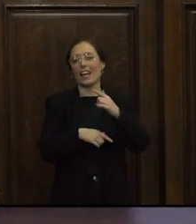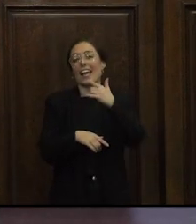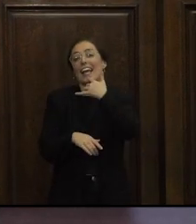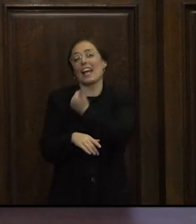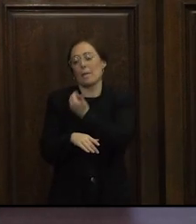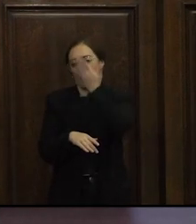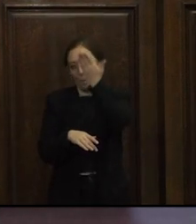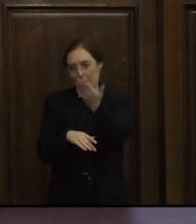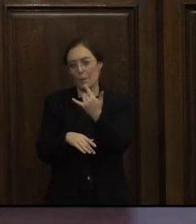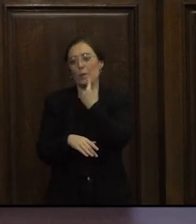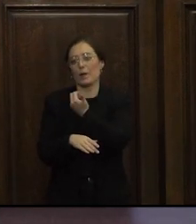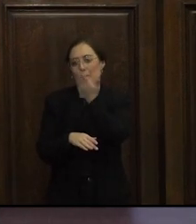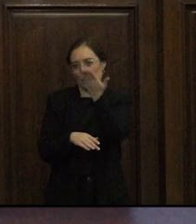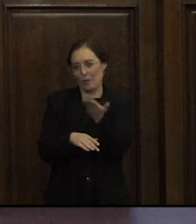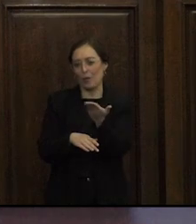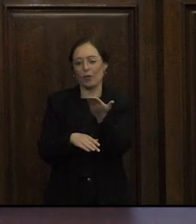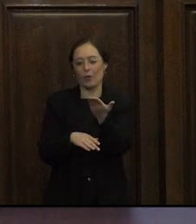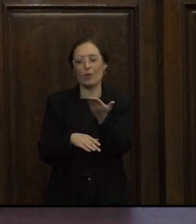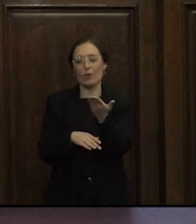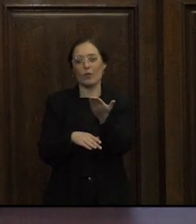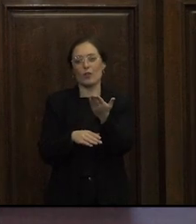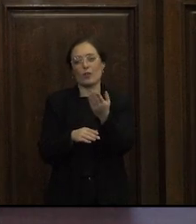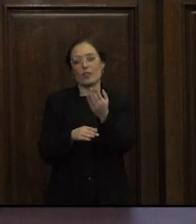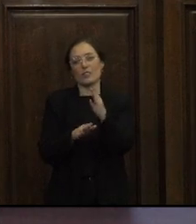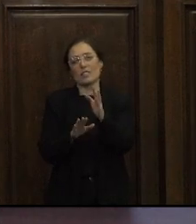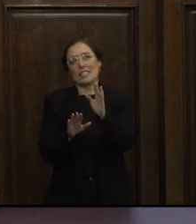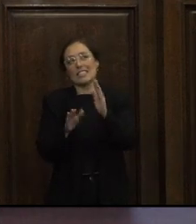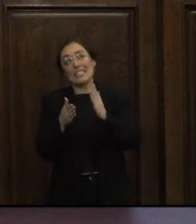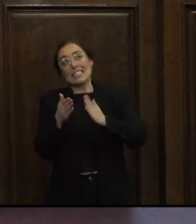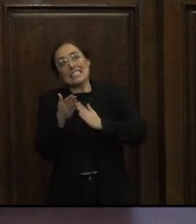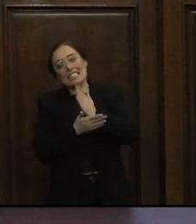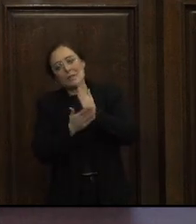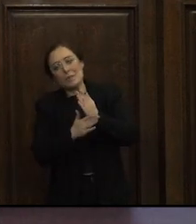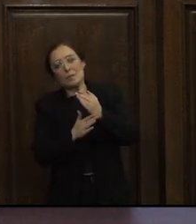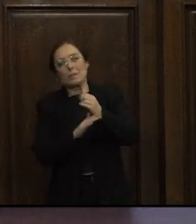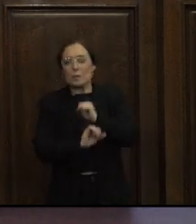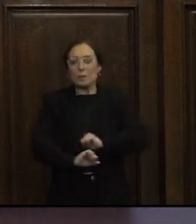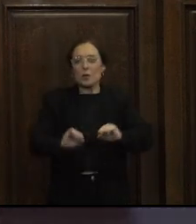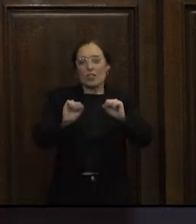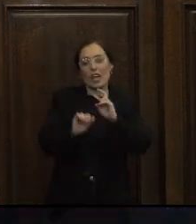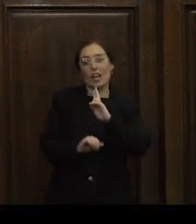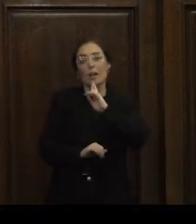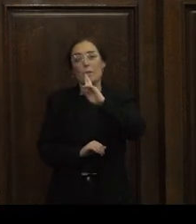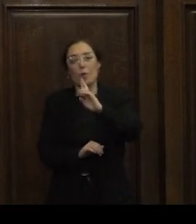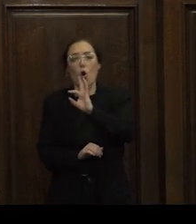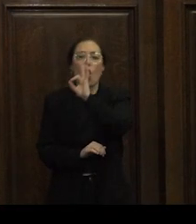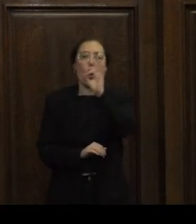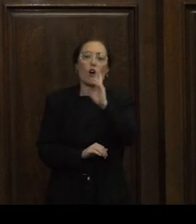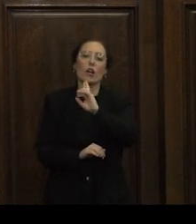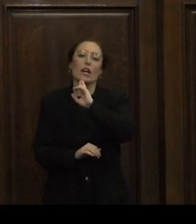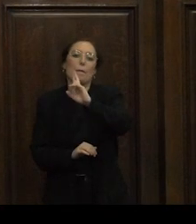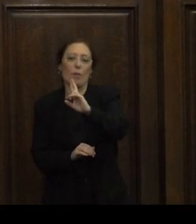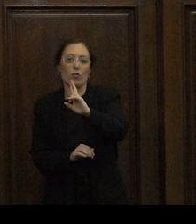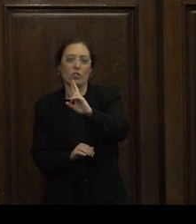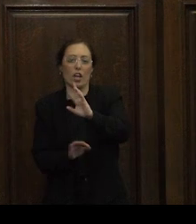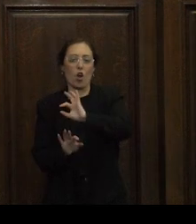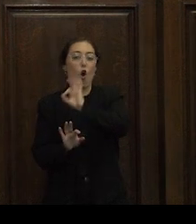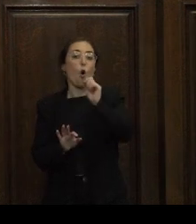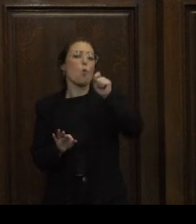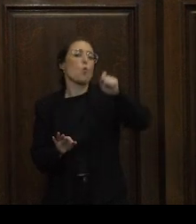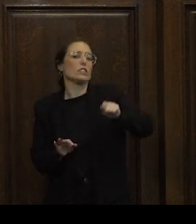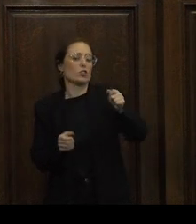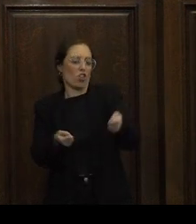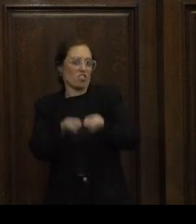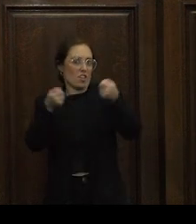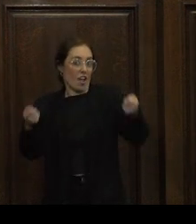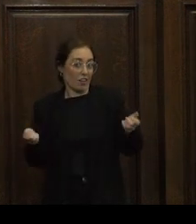que diste vos, no siempre se podía contestar, en fin, o hacer juicio al diario y demás, o